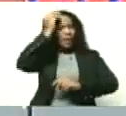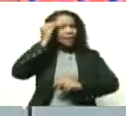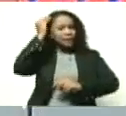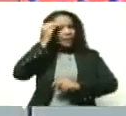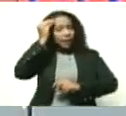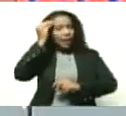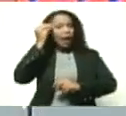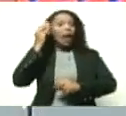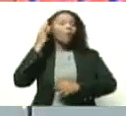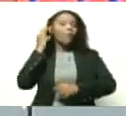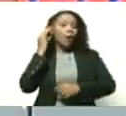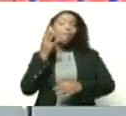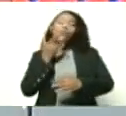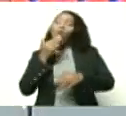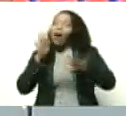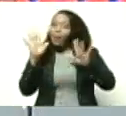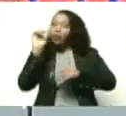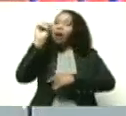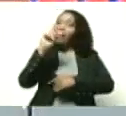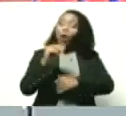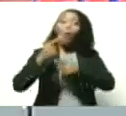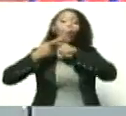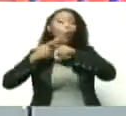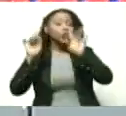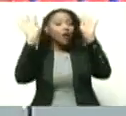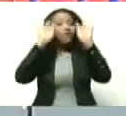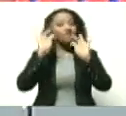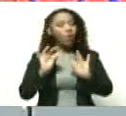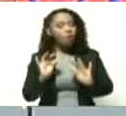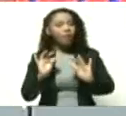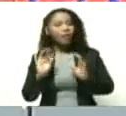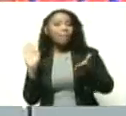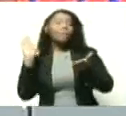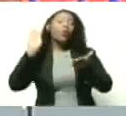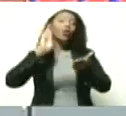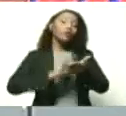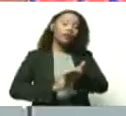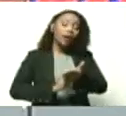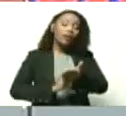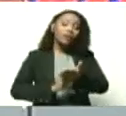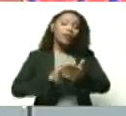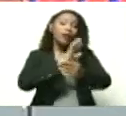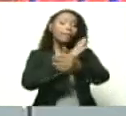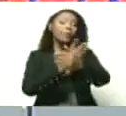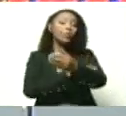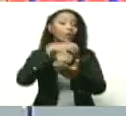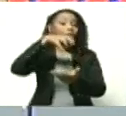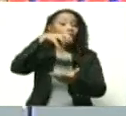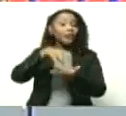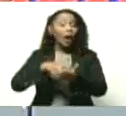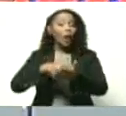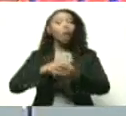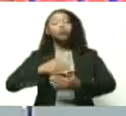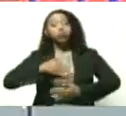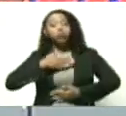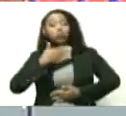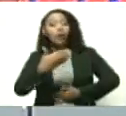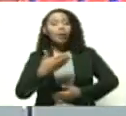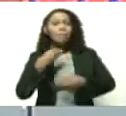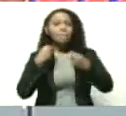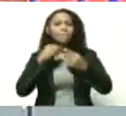las mujeres, por ejemplo, también son otro modo de colocar desde el poder del Estado posibilidades